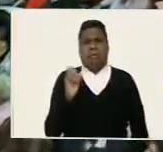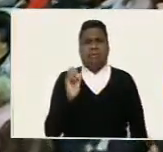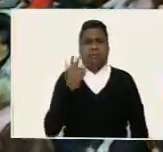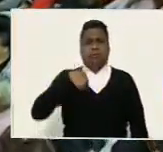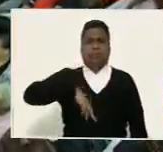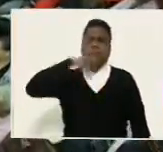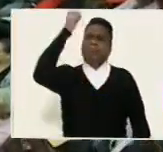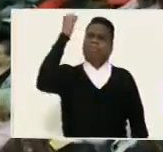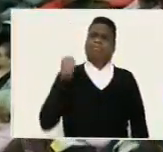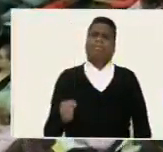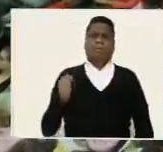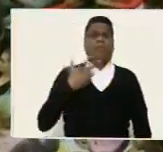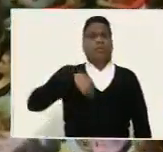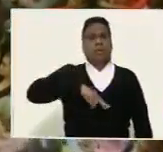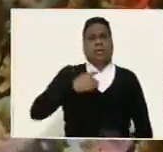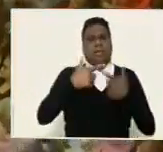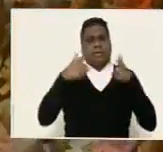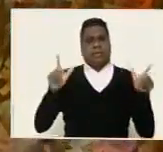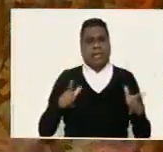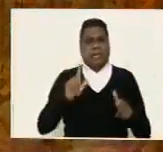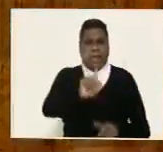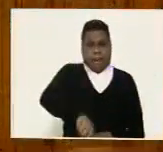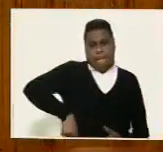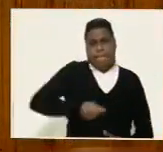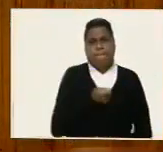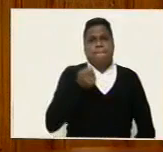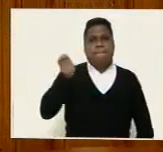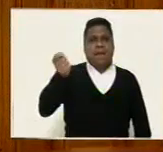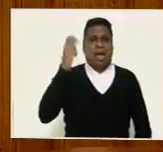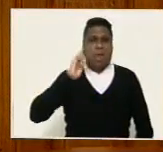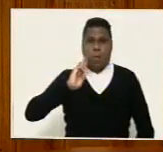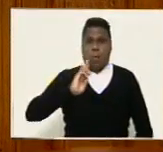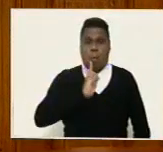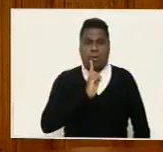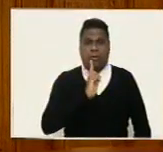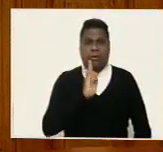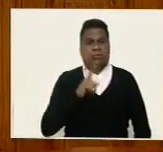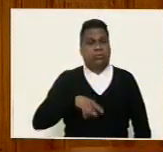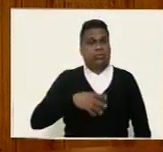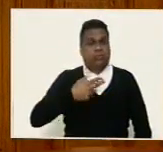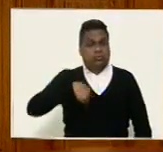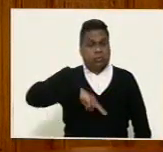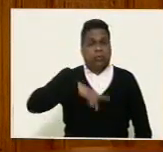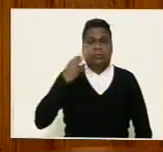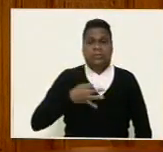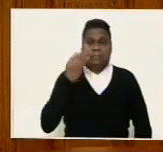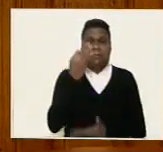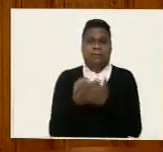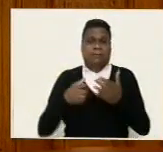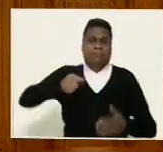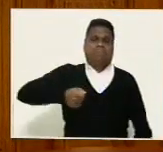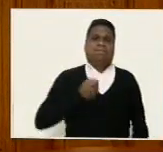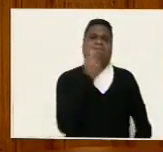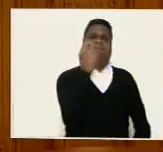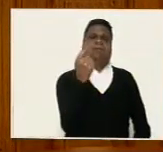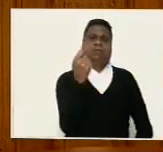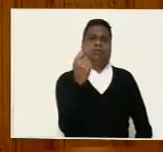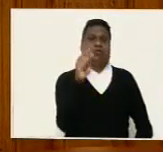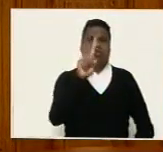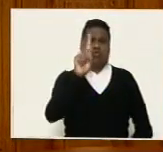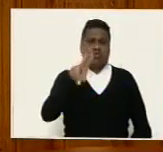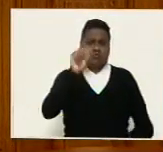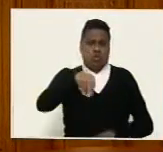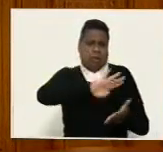conquistamos nuestra libertad desde la espada de Bolívar y la tendremos siempre, no nos las arrancarán nunca. Al pueblo